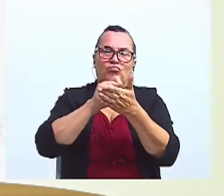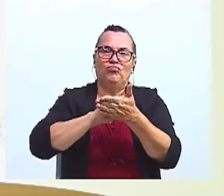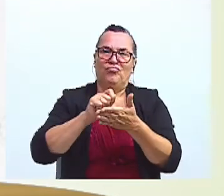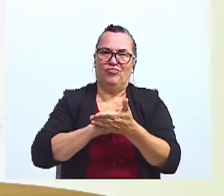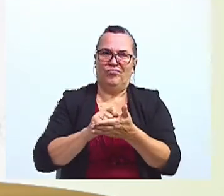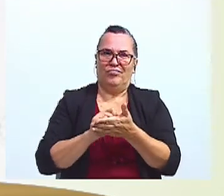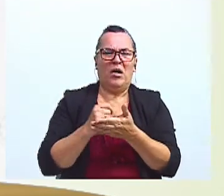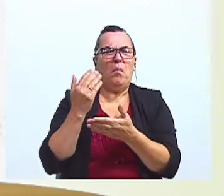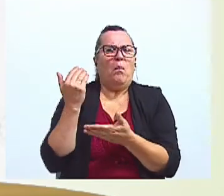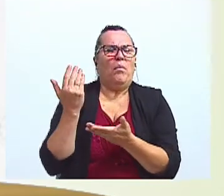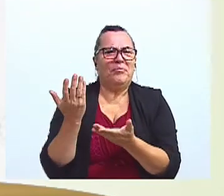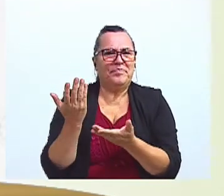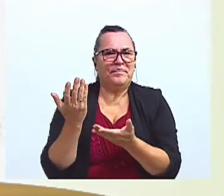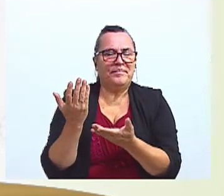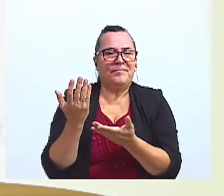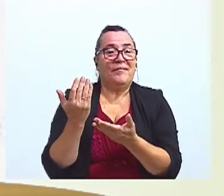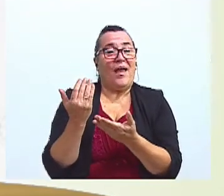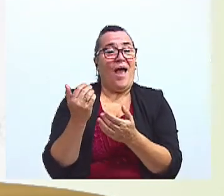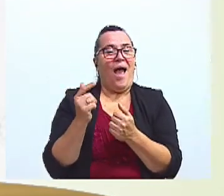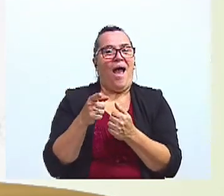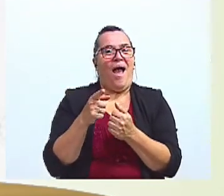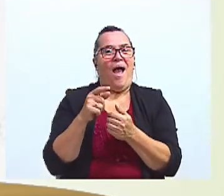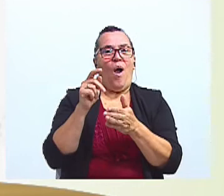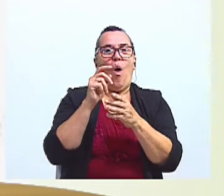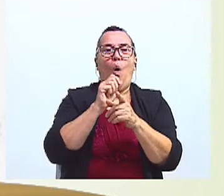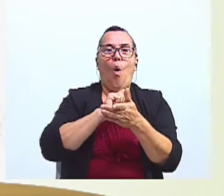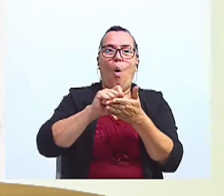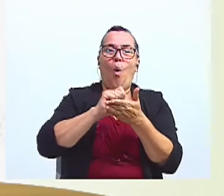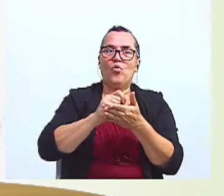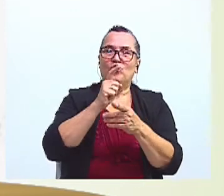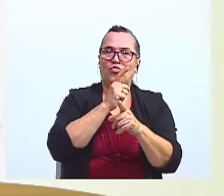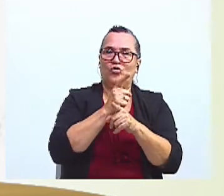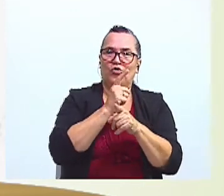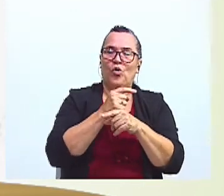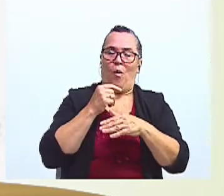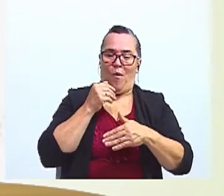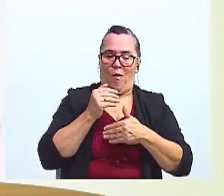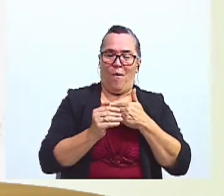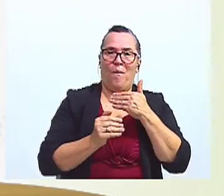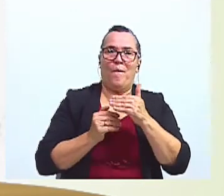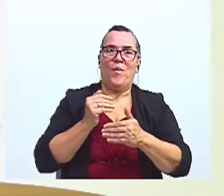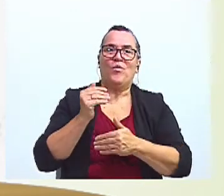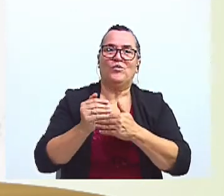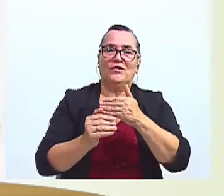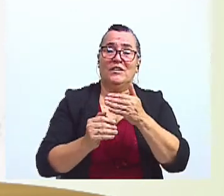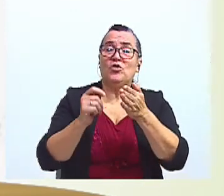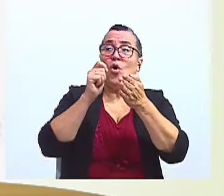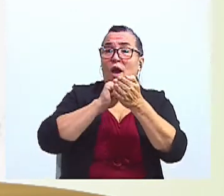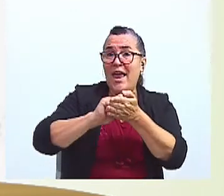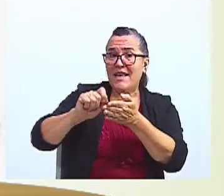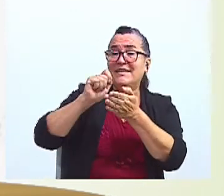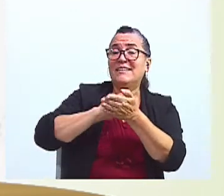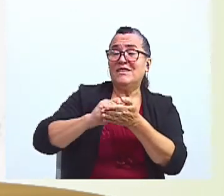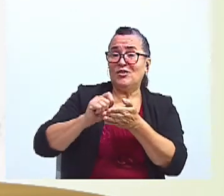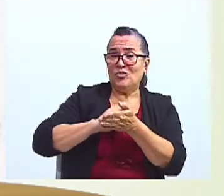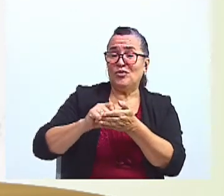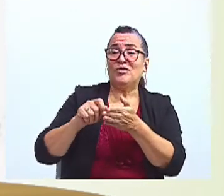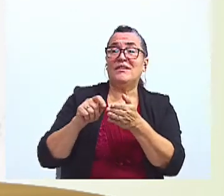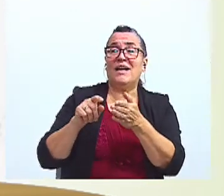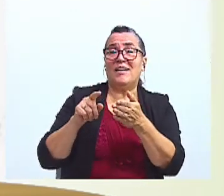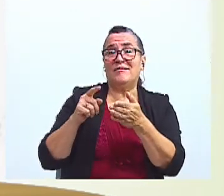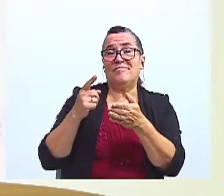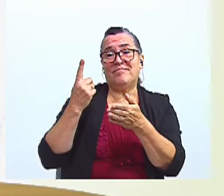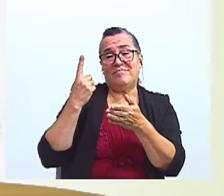razón? Bueno, recuerdan que la ortografía es un proceso. La escritura, o